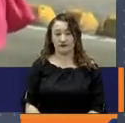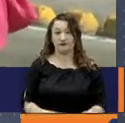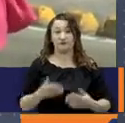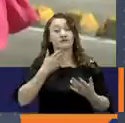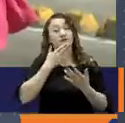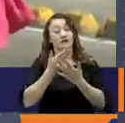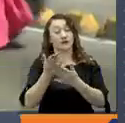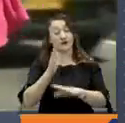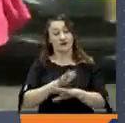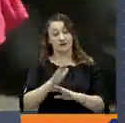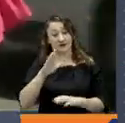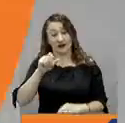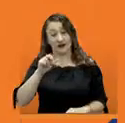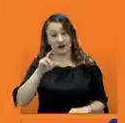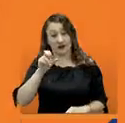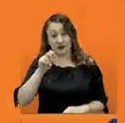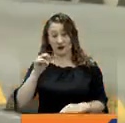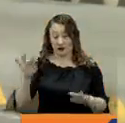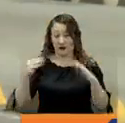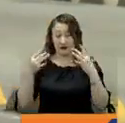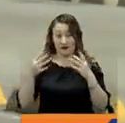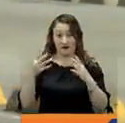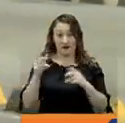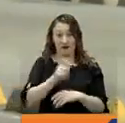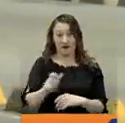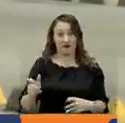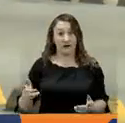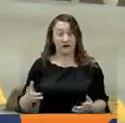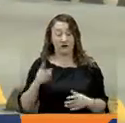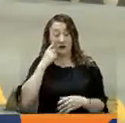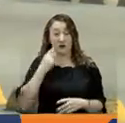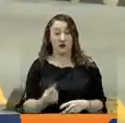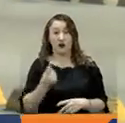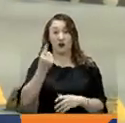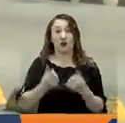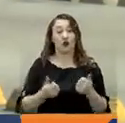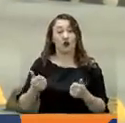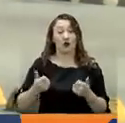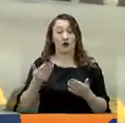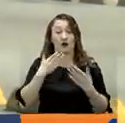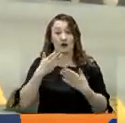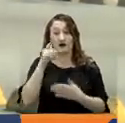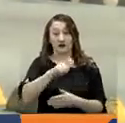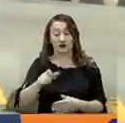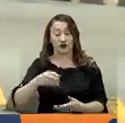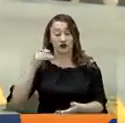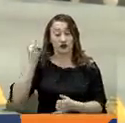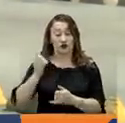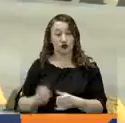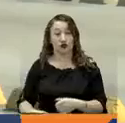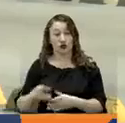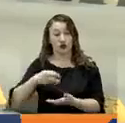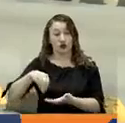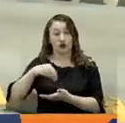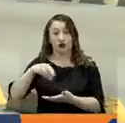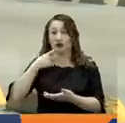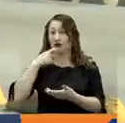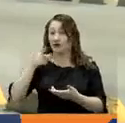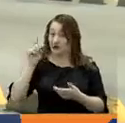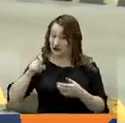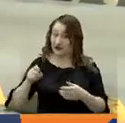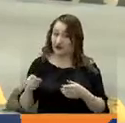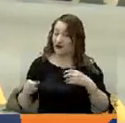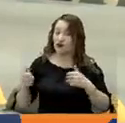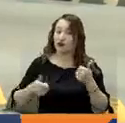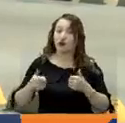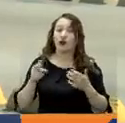Buenas tardes, Carolina y televidentes. Una de las primeras medidas que solicitan los campesinos del sur del Atlántico es extender el distrito de riego de San